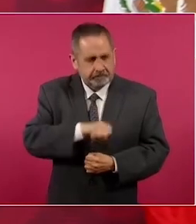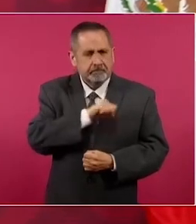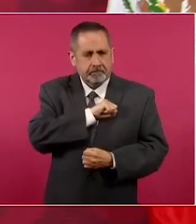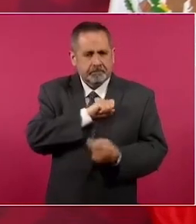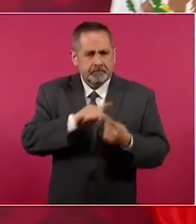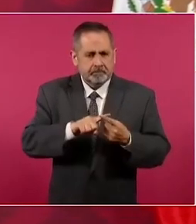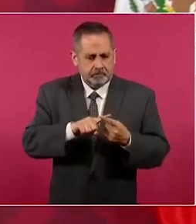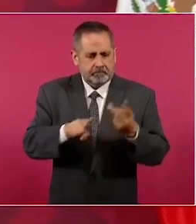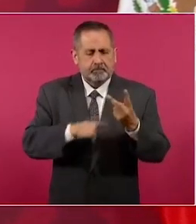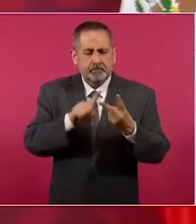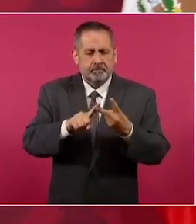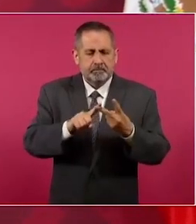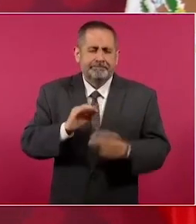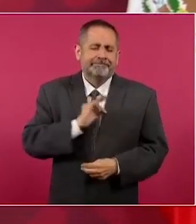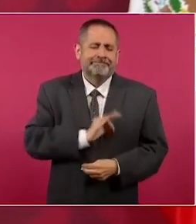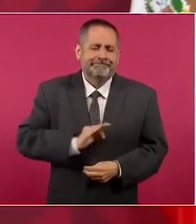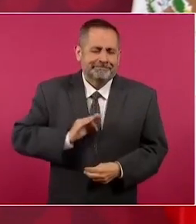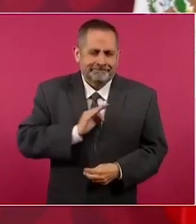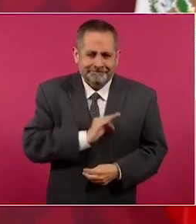y felicidad.